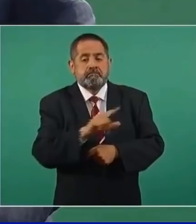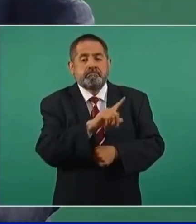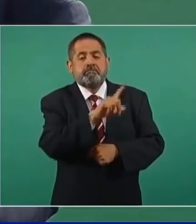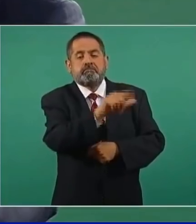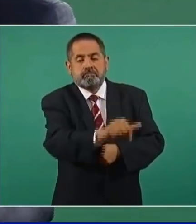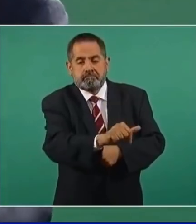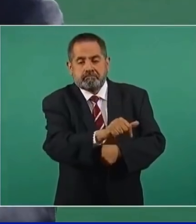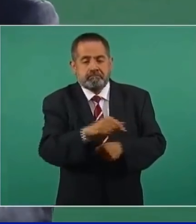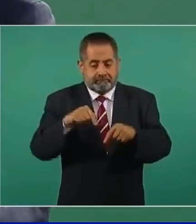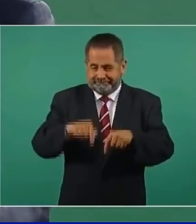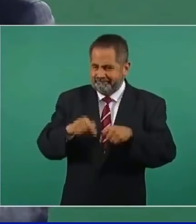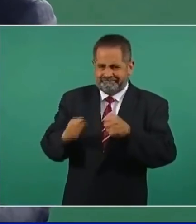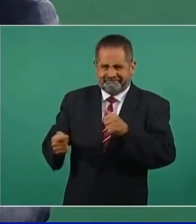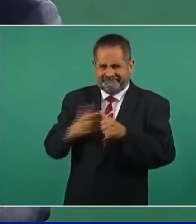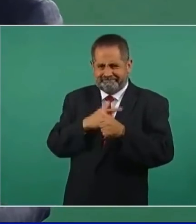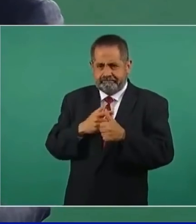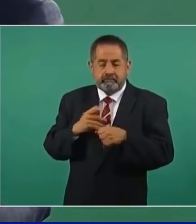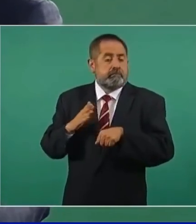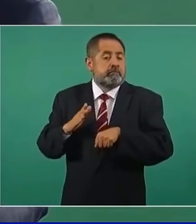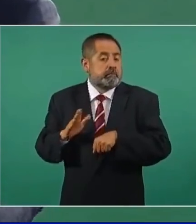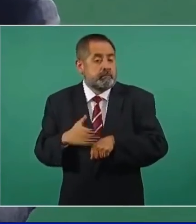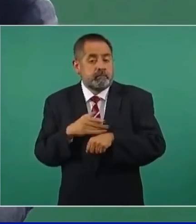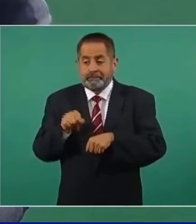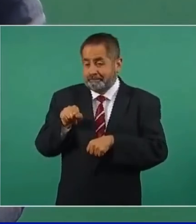las hidroeléctricas